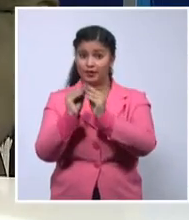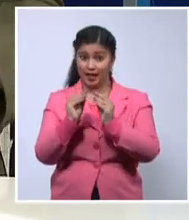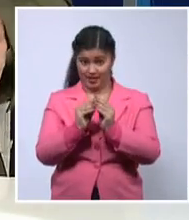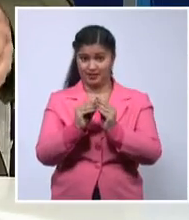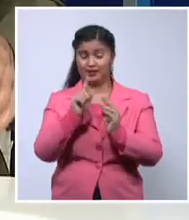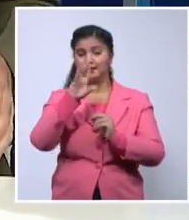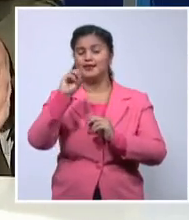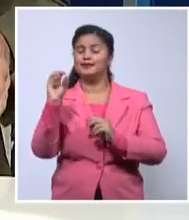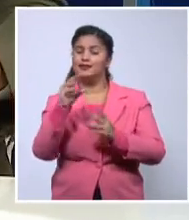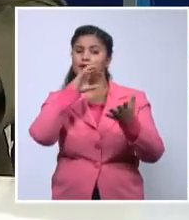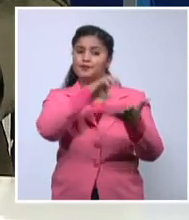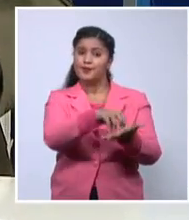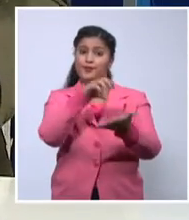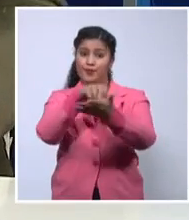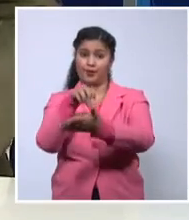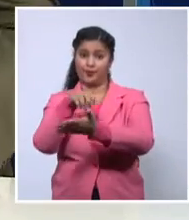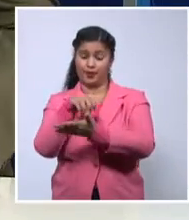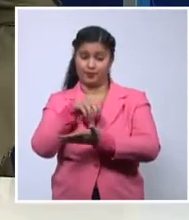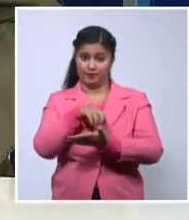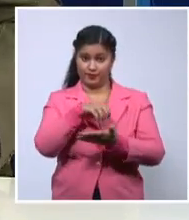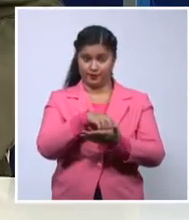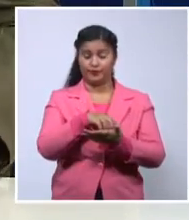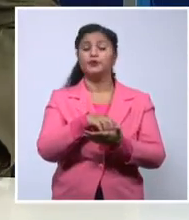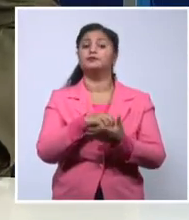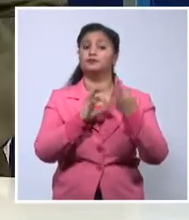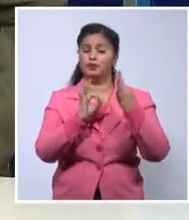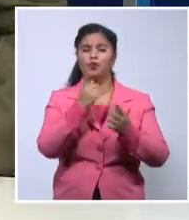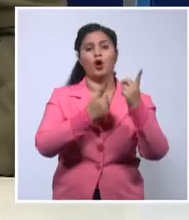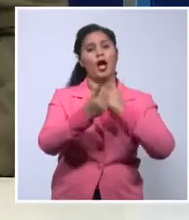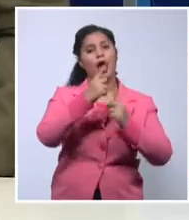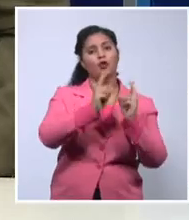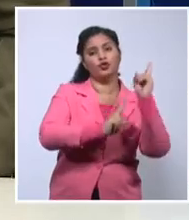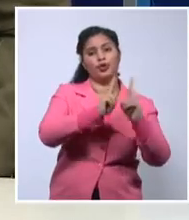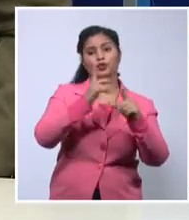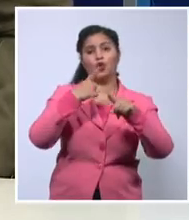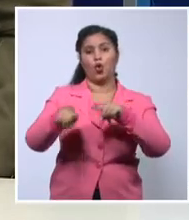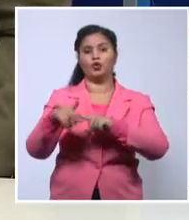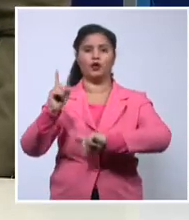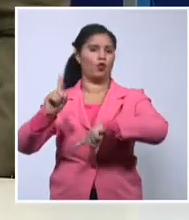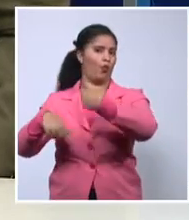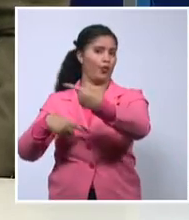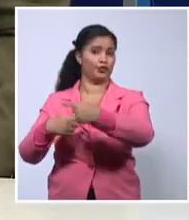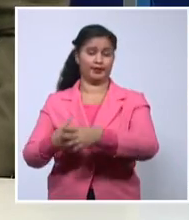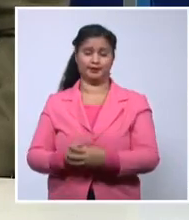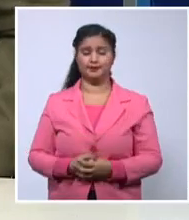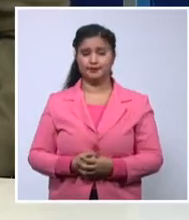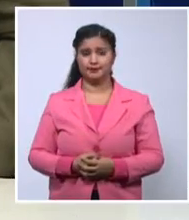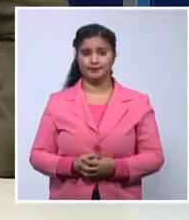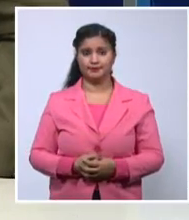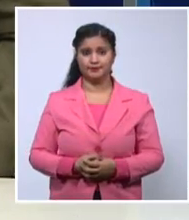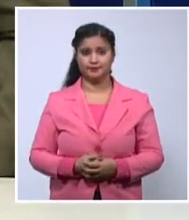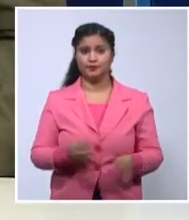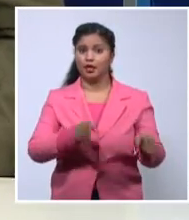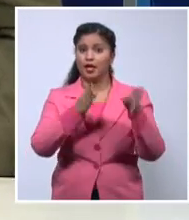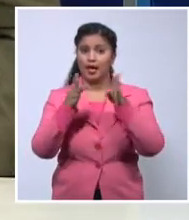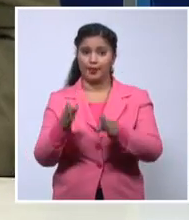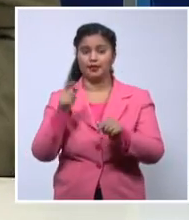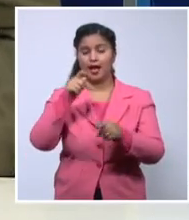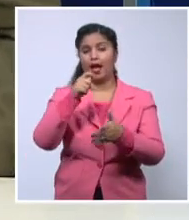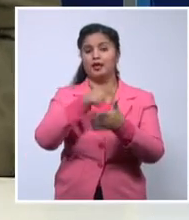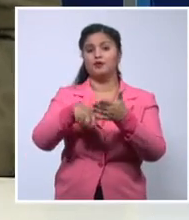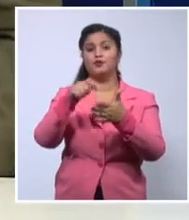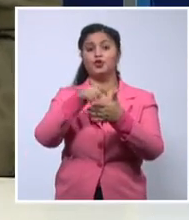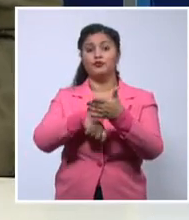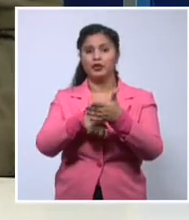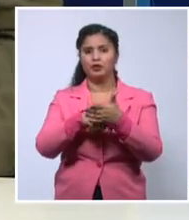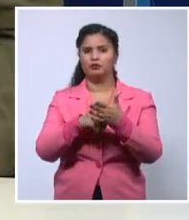decir, hay participación y hay diversidad. Sumémosle a esto que no se le prohibió a nadie la participación. Estos sectores